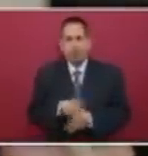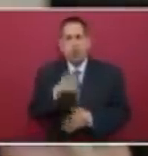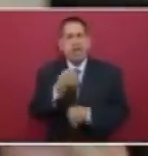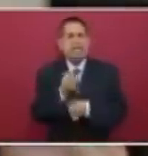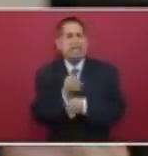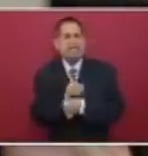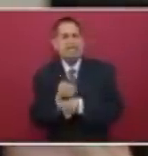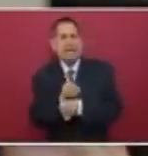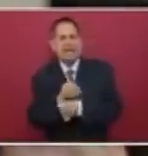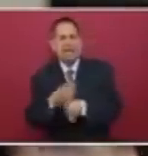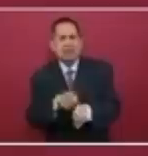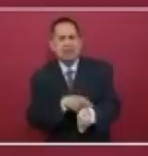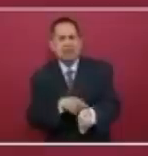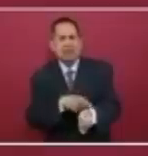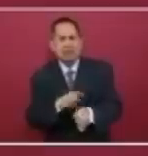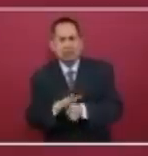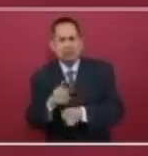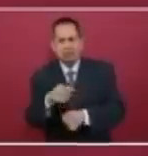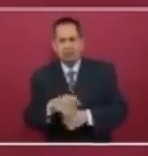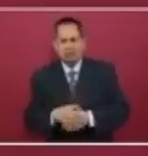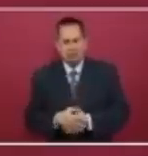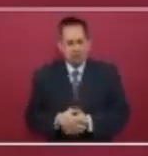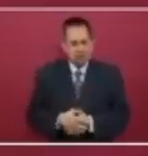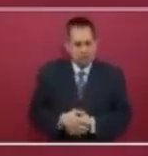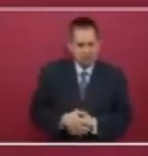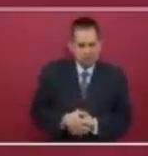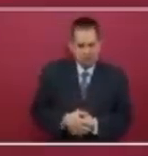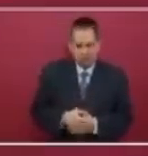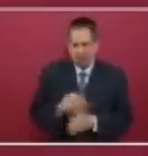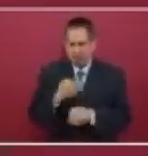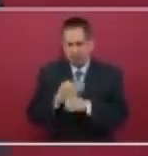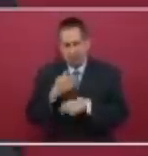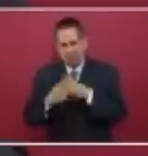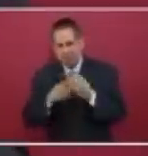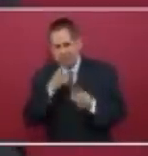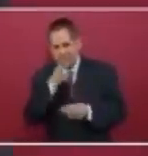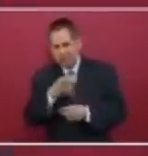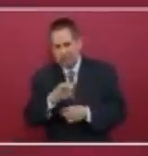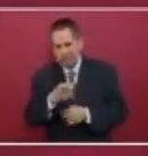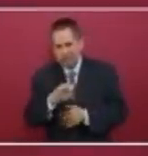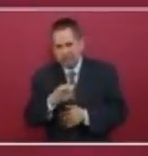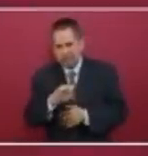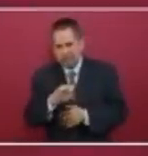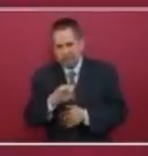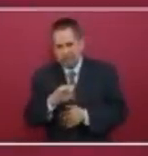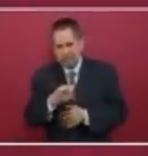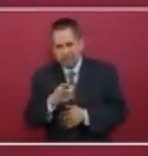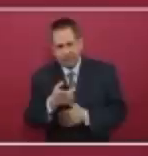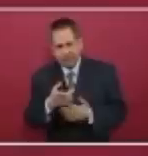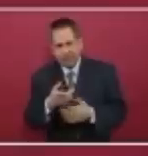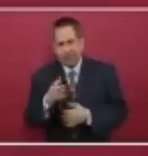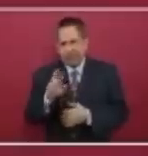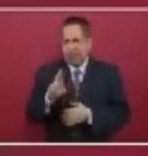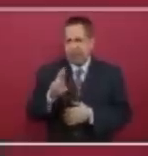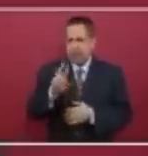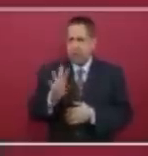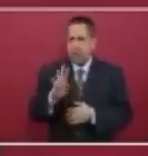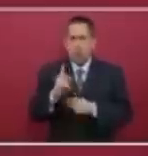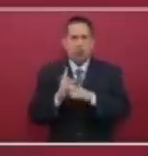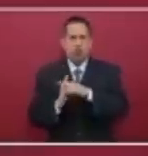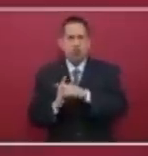presidente como no ahorita te lo digo e r 4